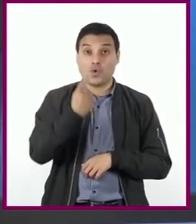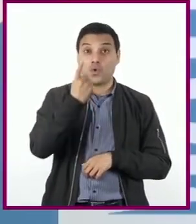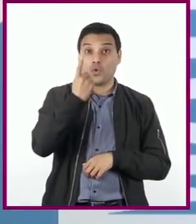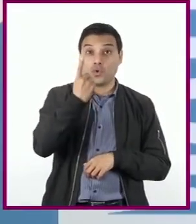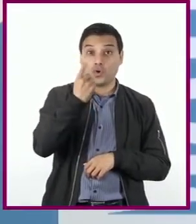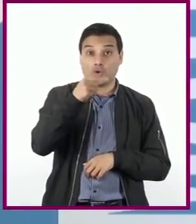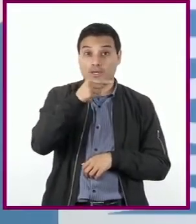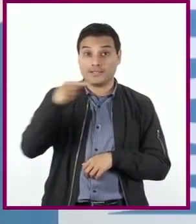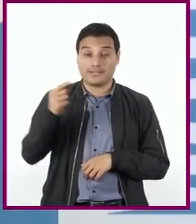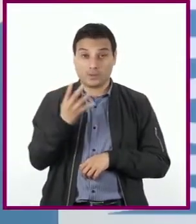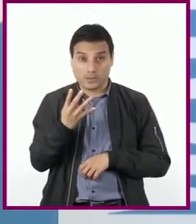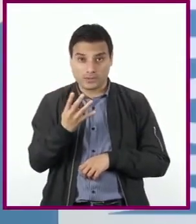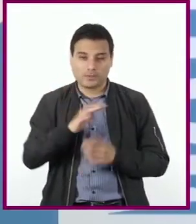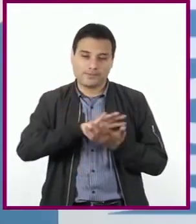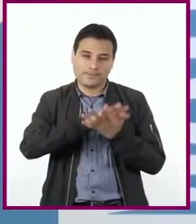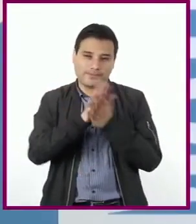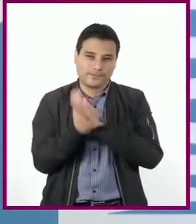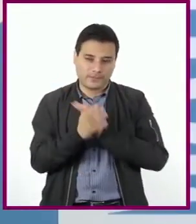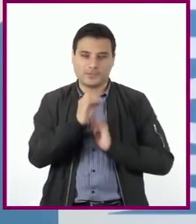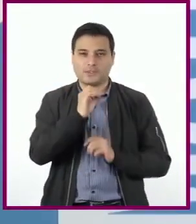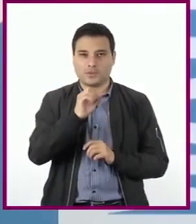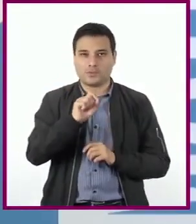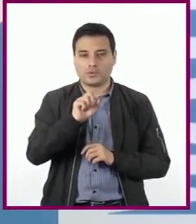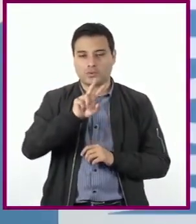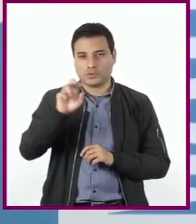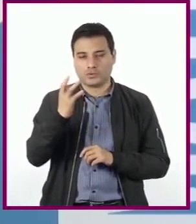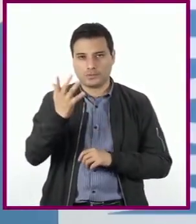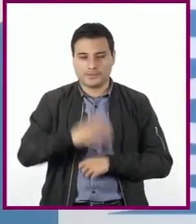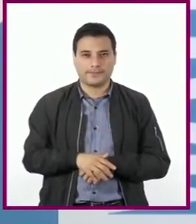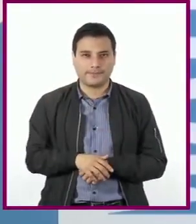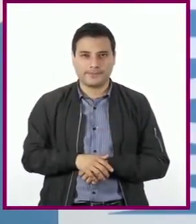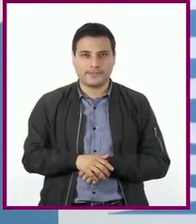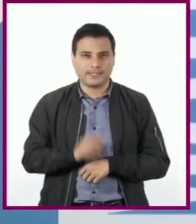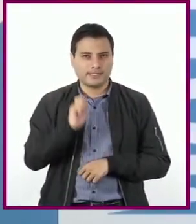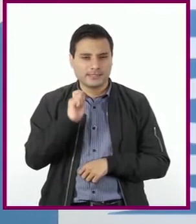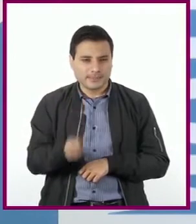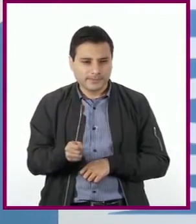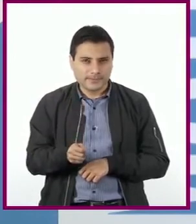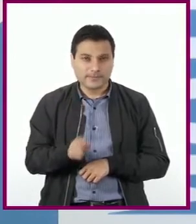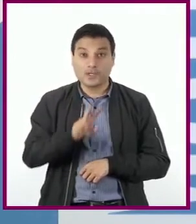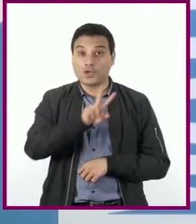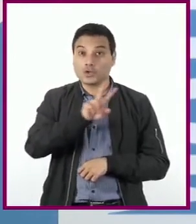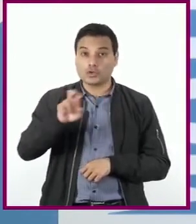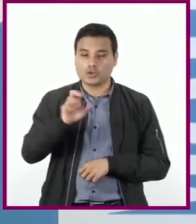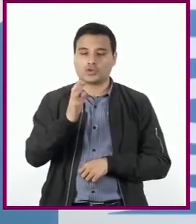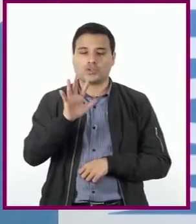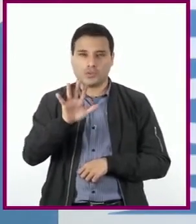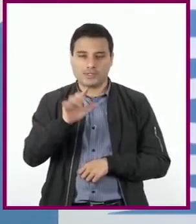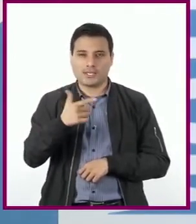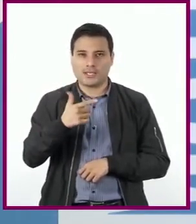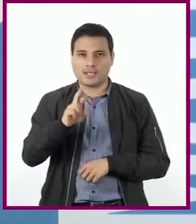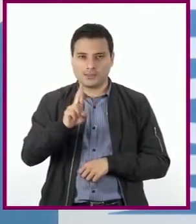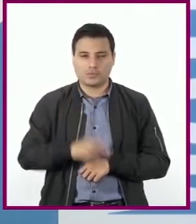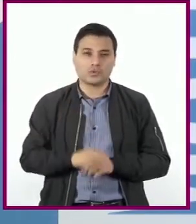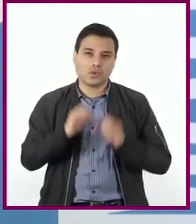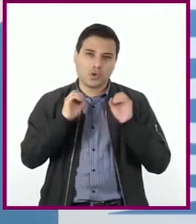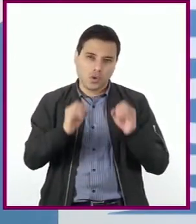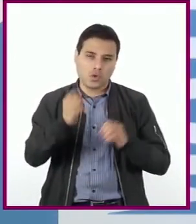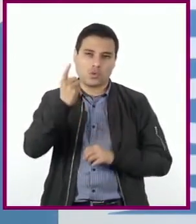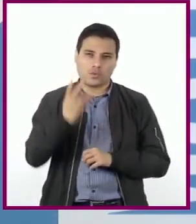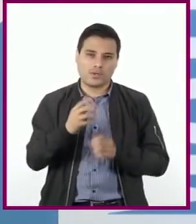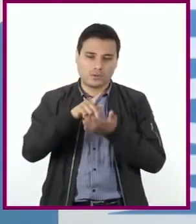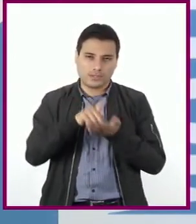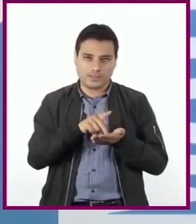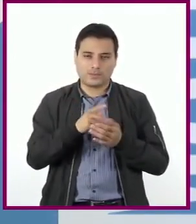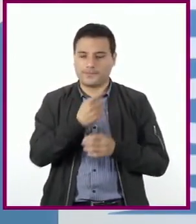4. Tienes razón. Esto representa 250 gramos o bien 1/4 de kilogramo